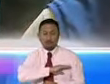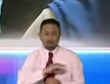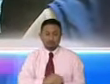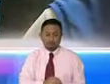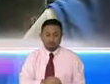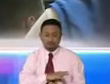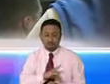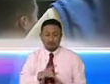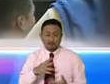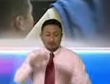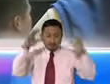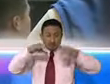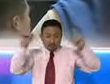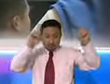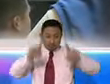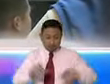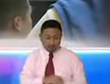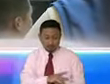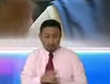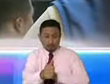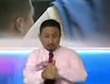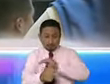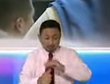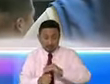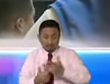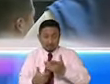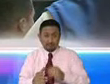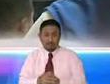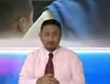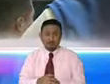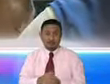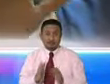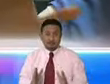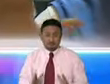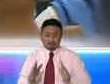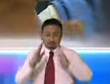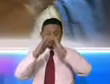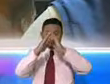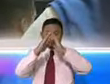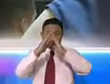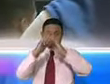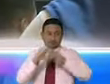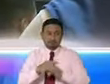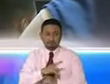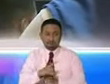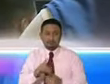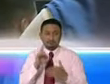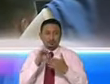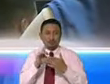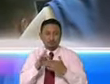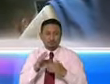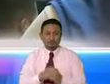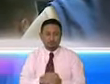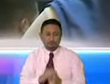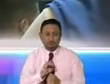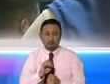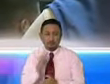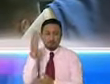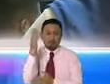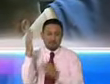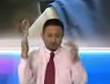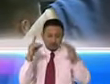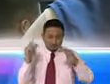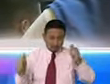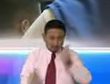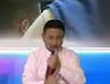tormenta eléctrica, por favor, no escampe bajo torres, estructuras metálicas, postes o árboles,